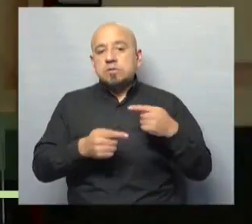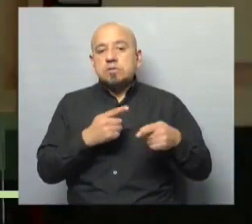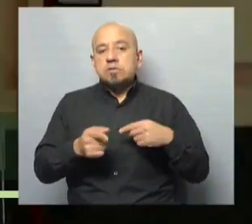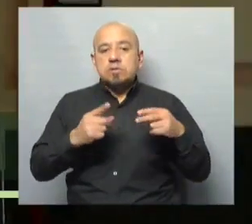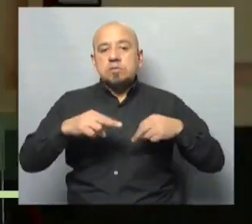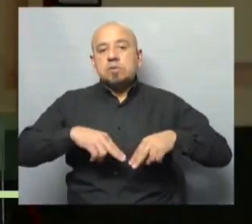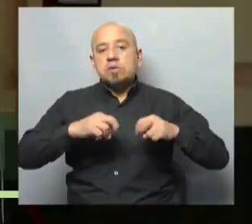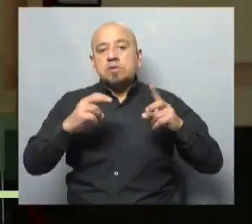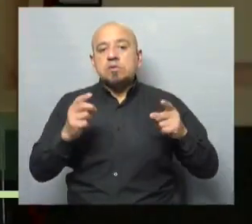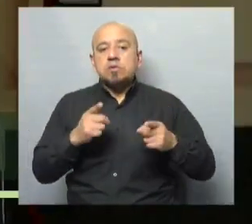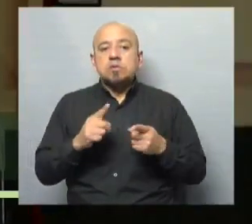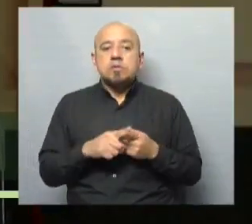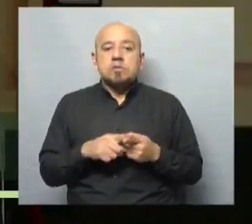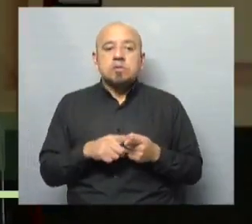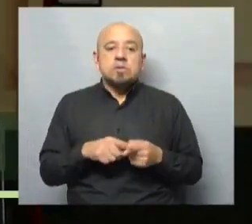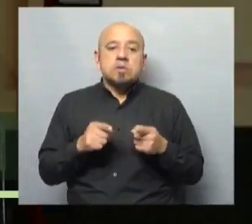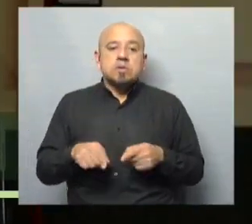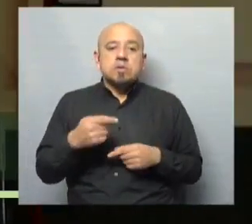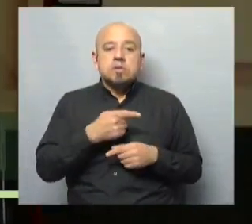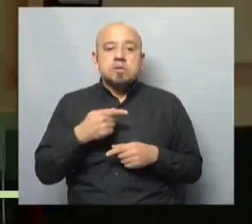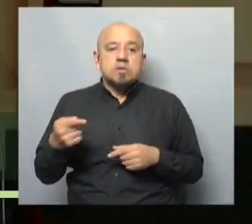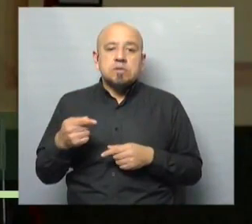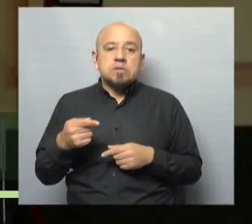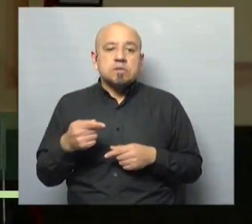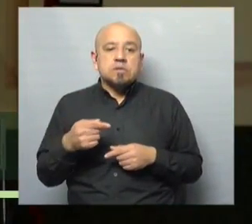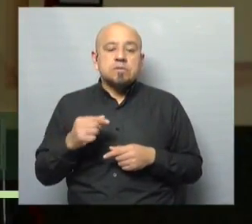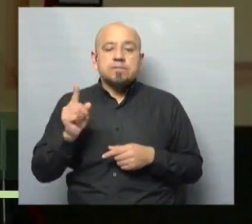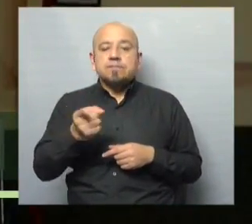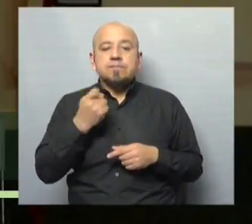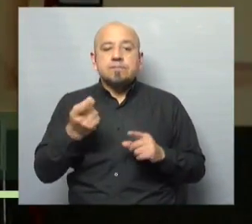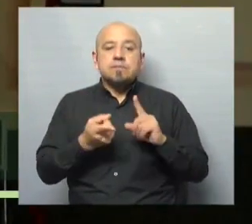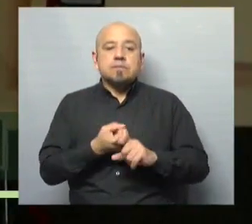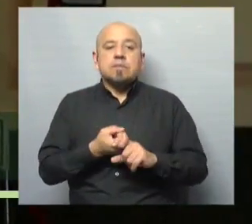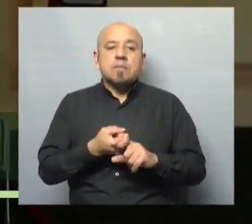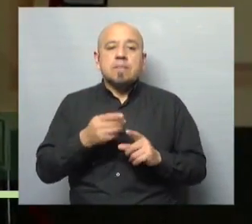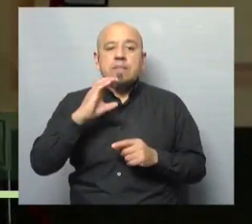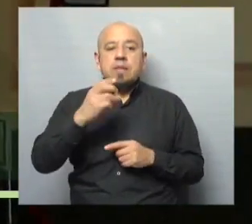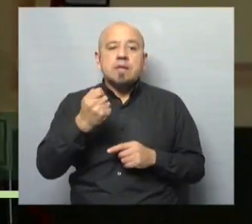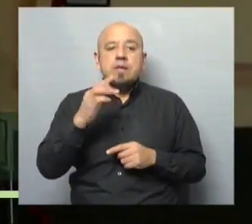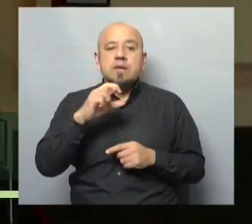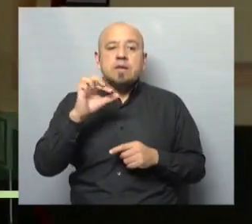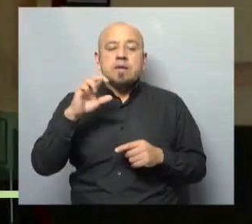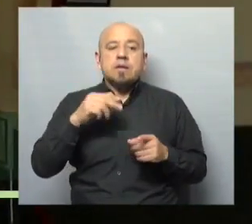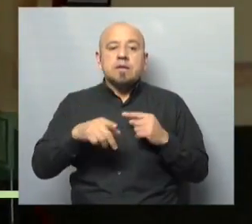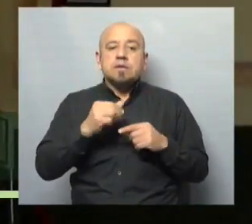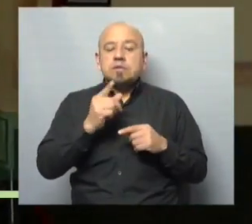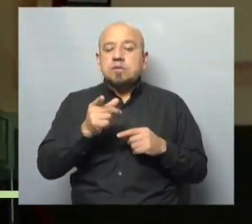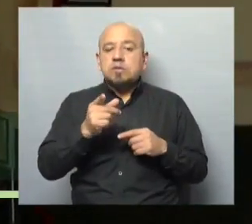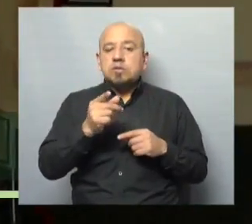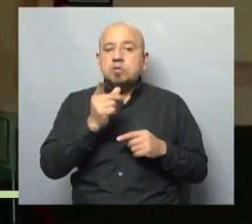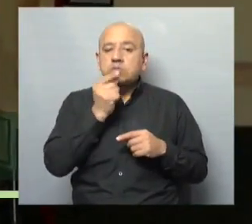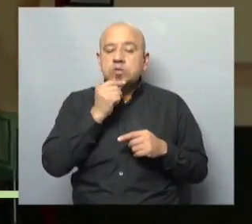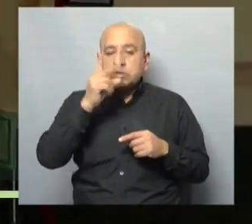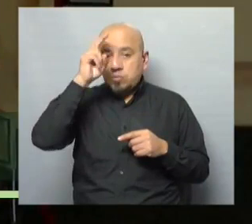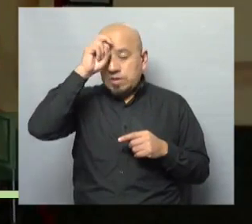investigación esta semana en tanto se informó que la ex el senador carrera se aprendió en el hospital policial entre